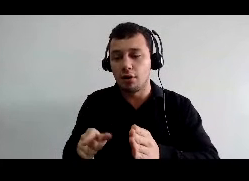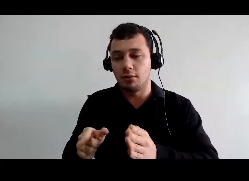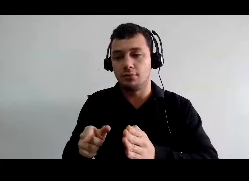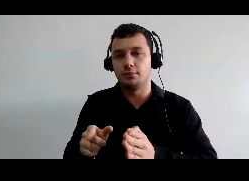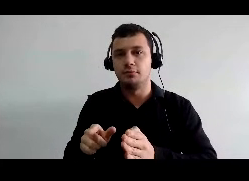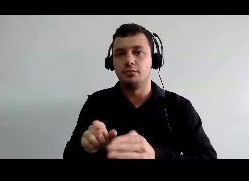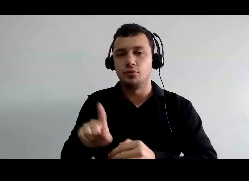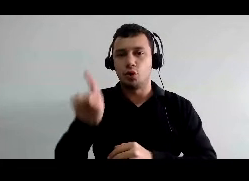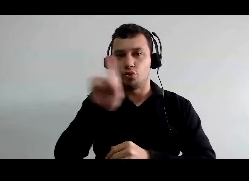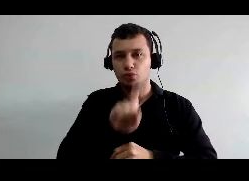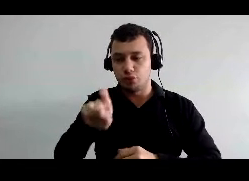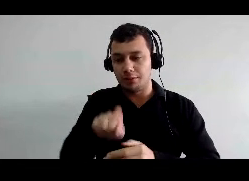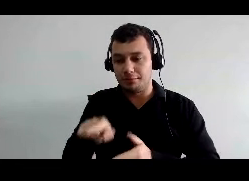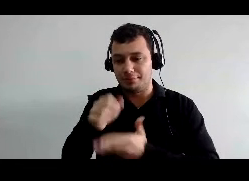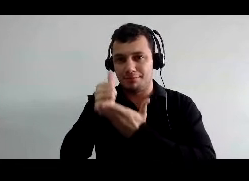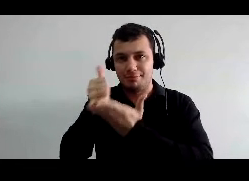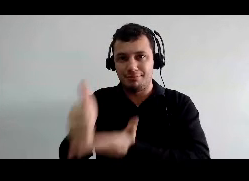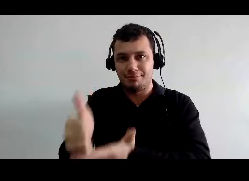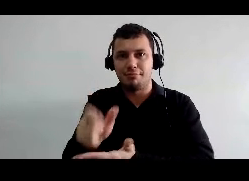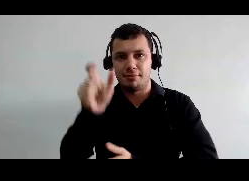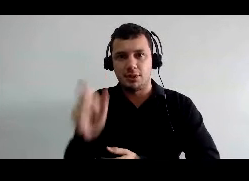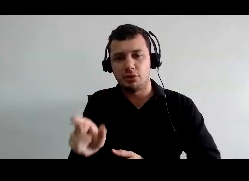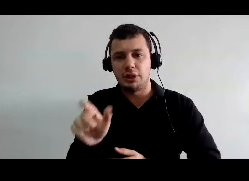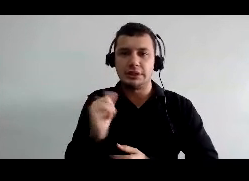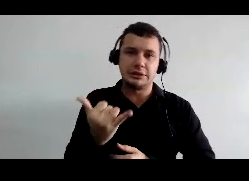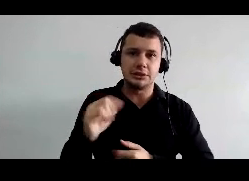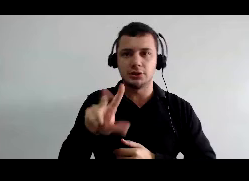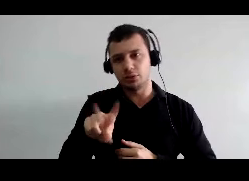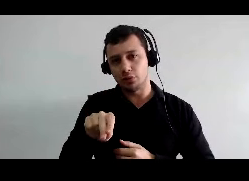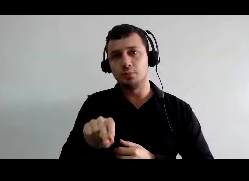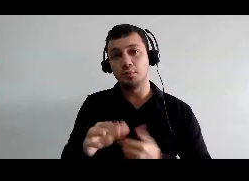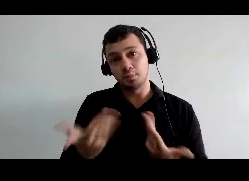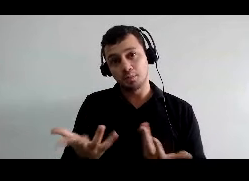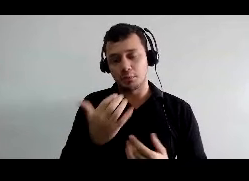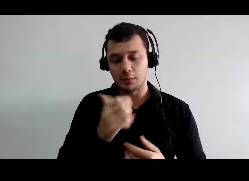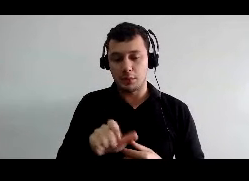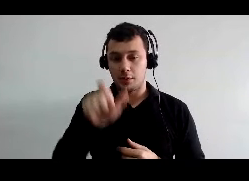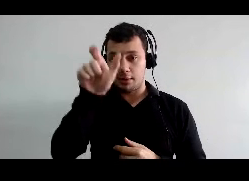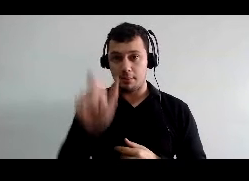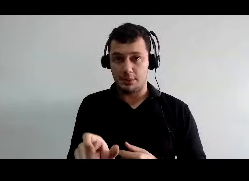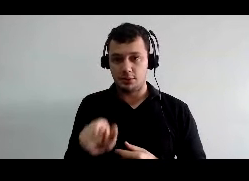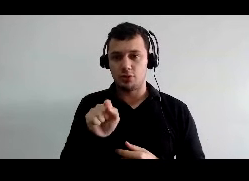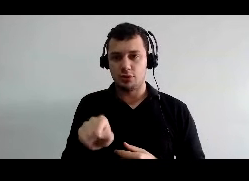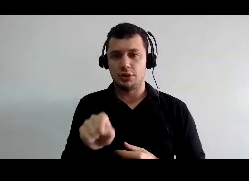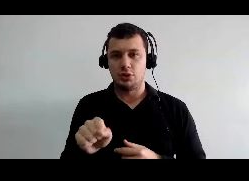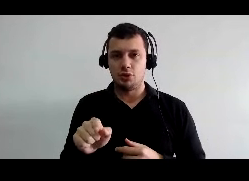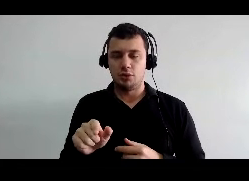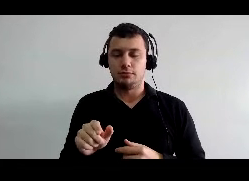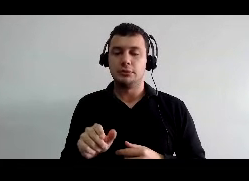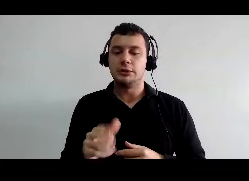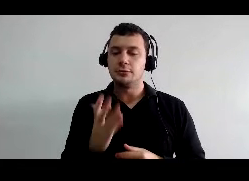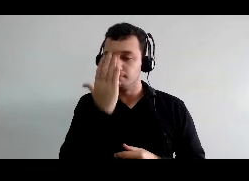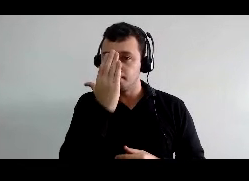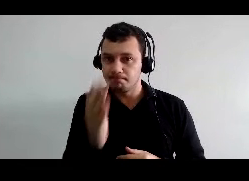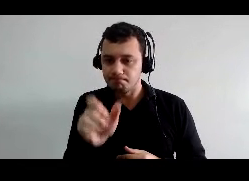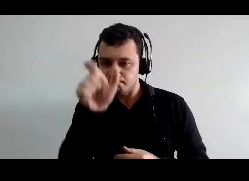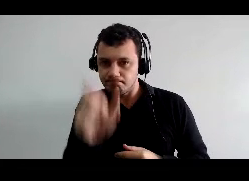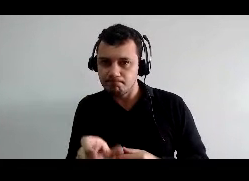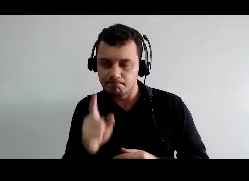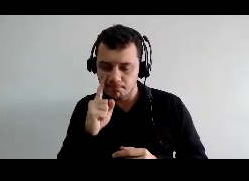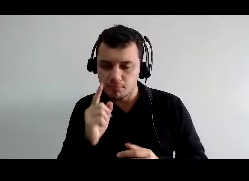no. Y miren que es tan sencillo que si yo estoy atendiendo a un paciente como médico, estoy enfrente del paciente y le voy a hacer